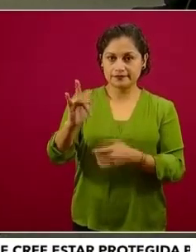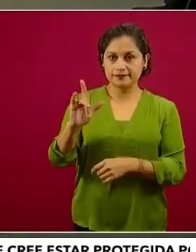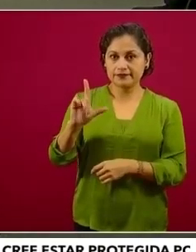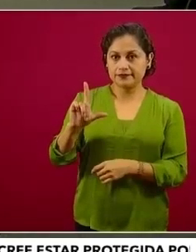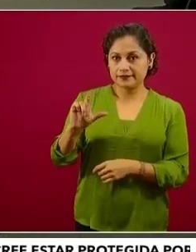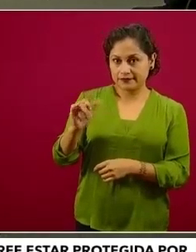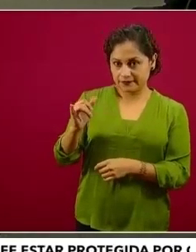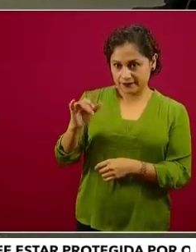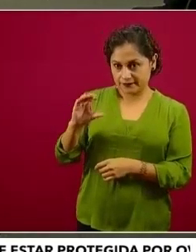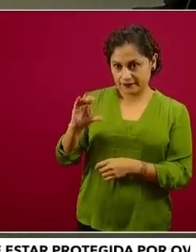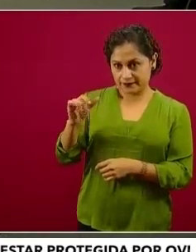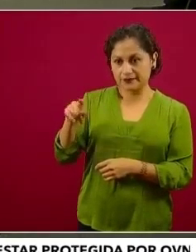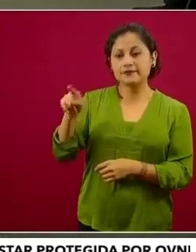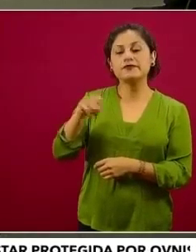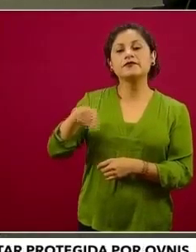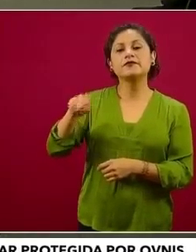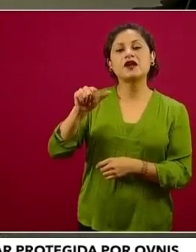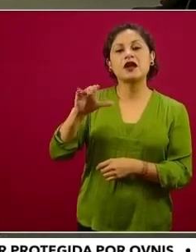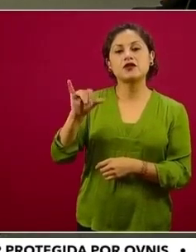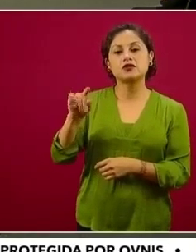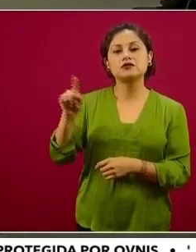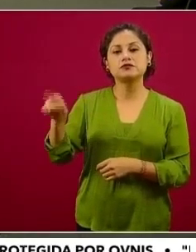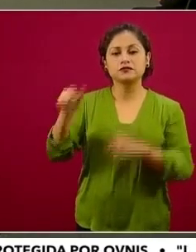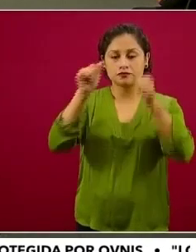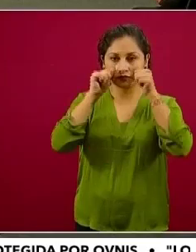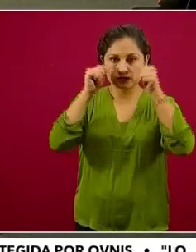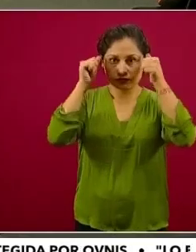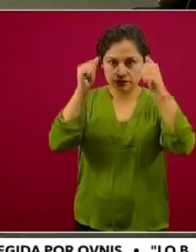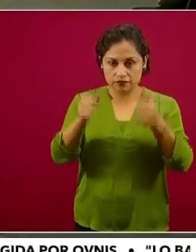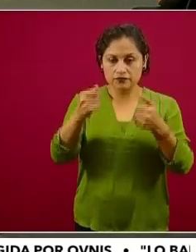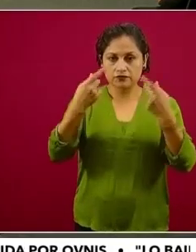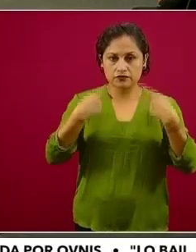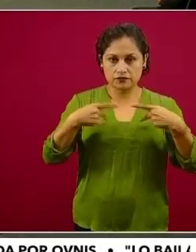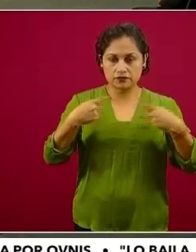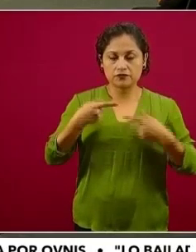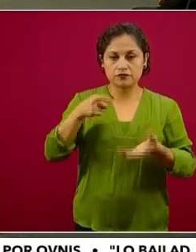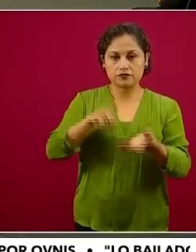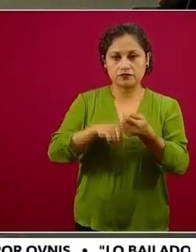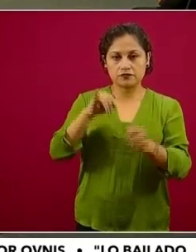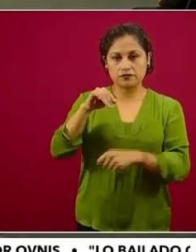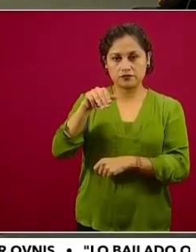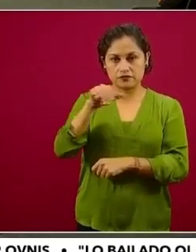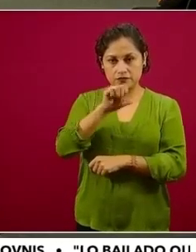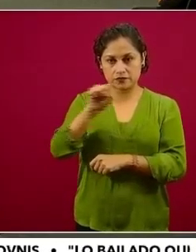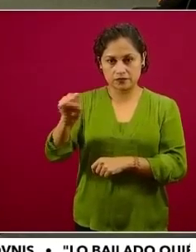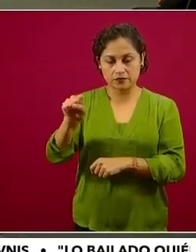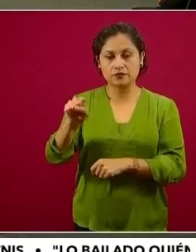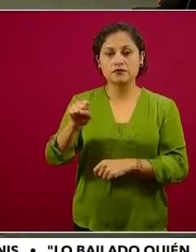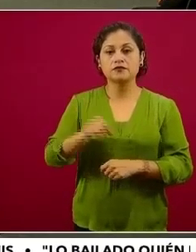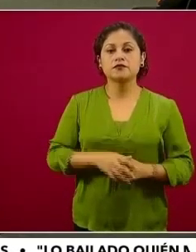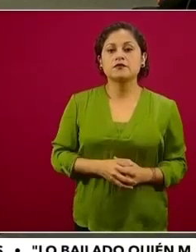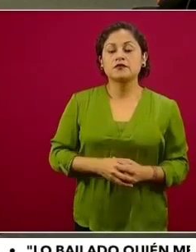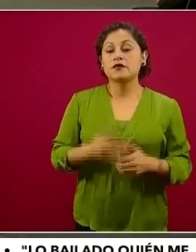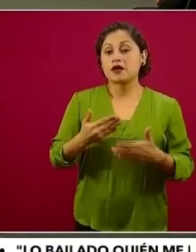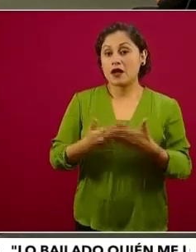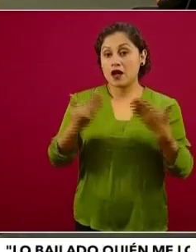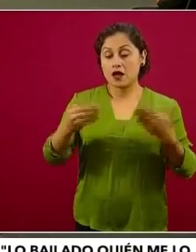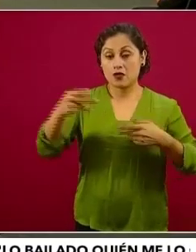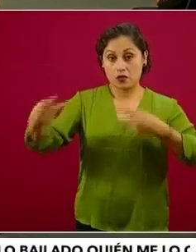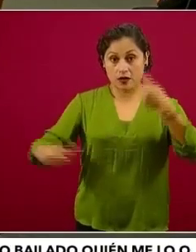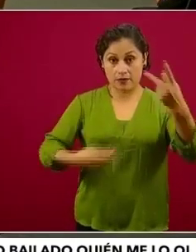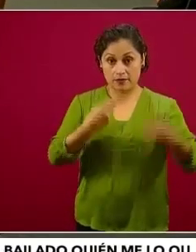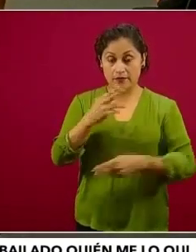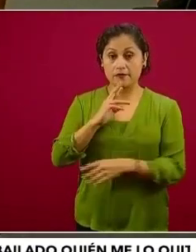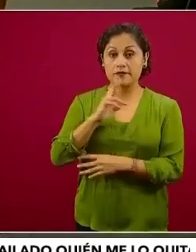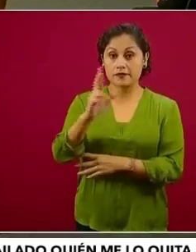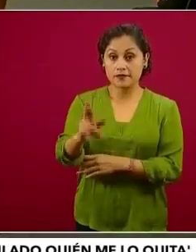Miranda, técnica en atención y orientación al derechohabiente en el Instituto Mexicano del Seguro Social. Vamos a abrir ahora preguntas y